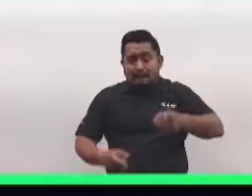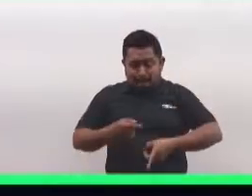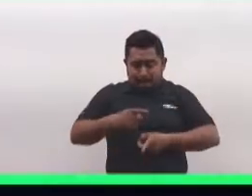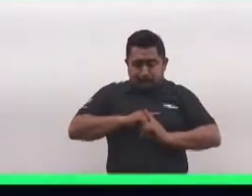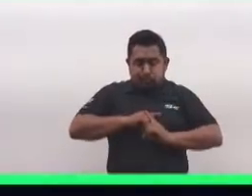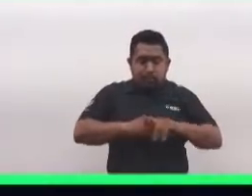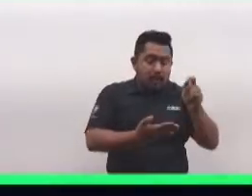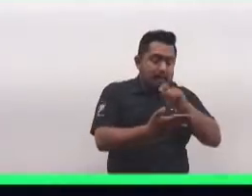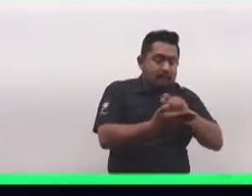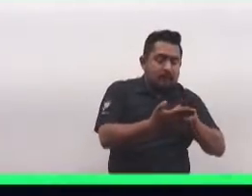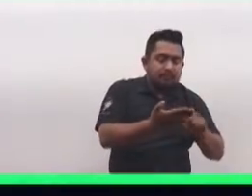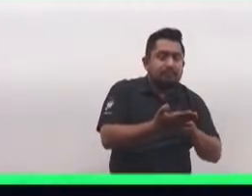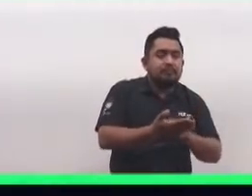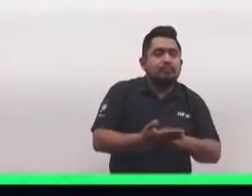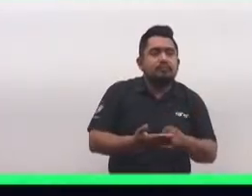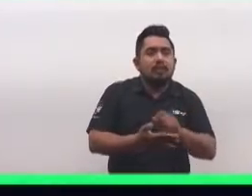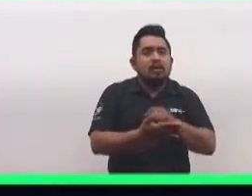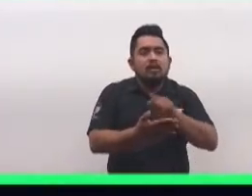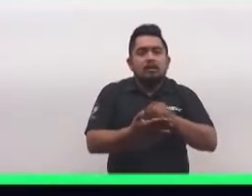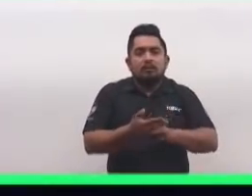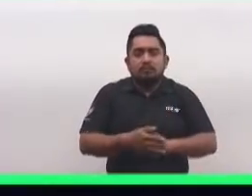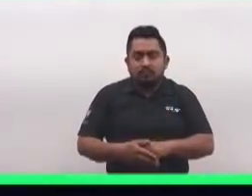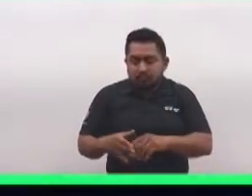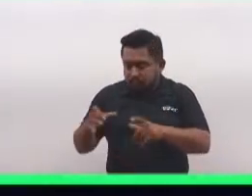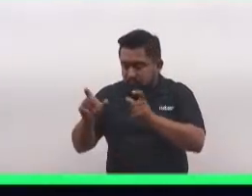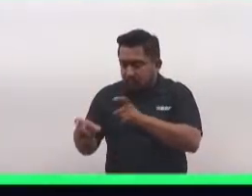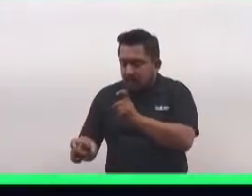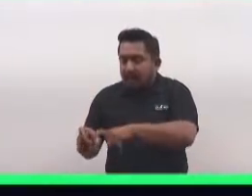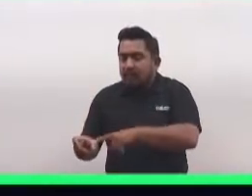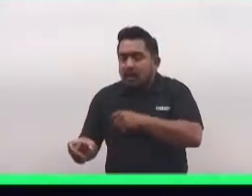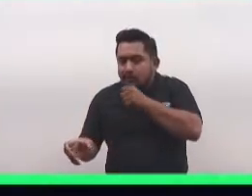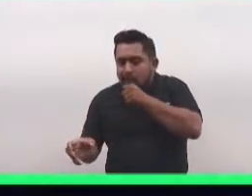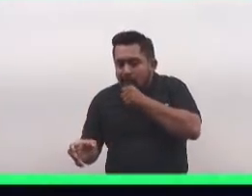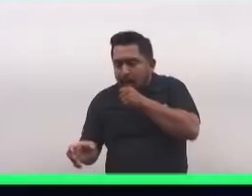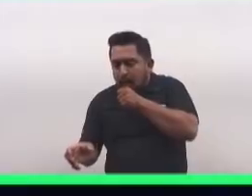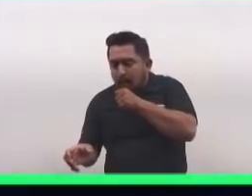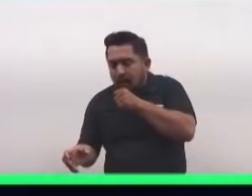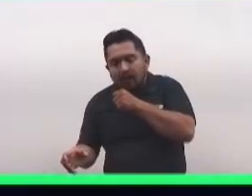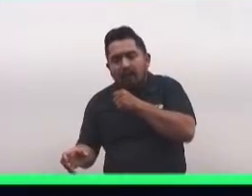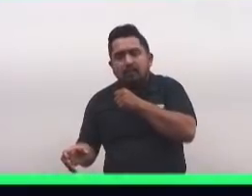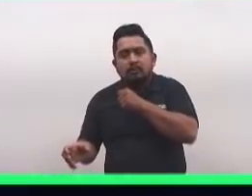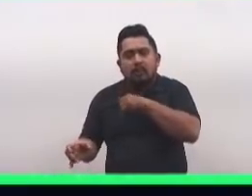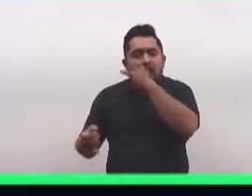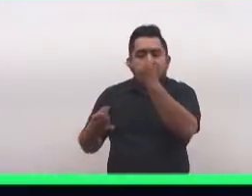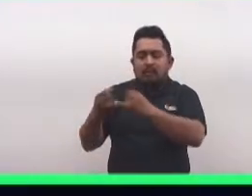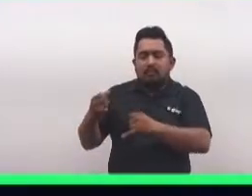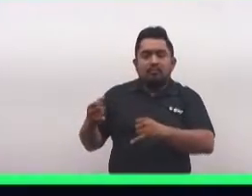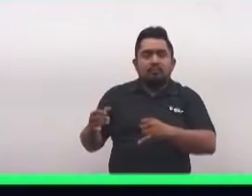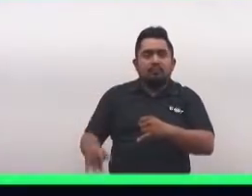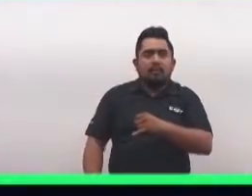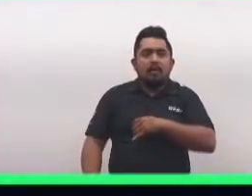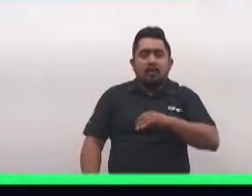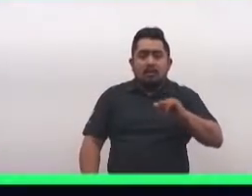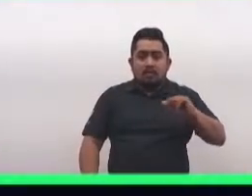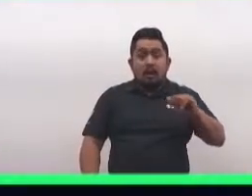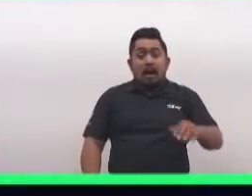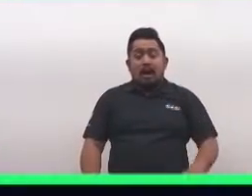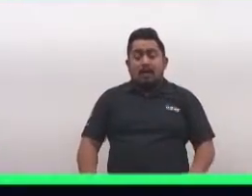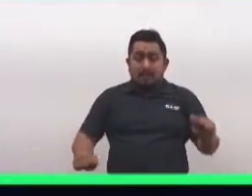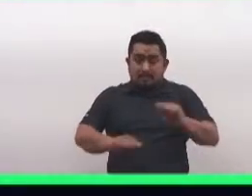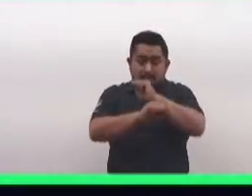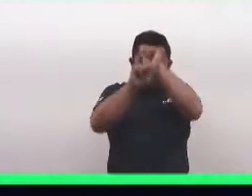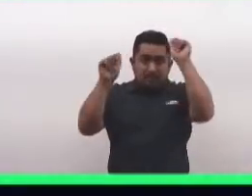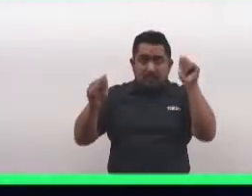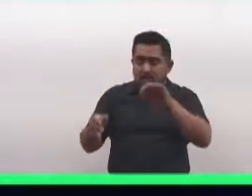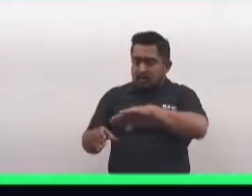sus sermones con una triple y una cafetera ya no existen hacia abajo del púlpito y cuando terminaba los cultos de la mañana dejaba el quehacer para darle